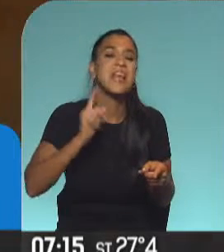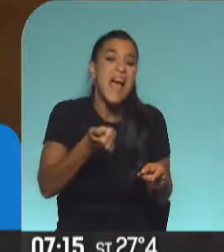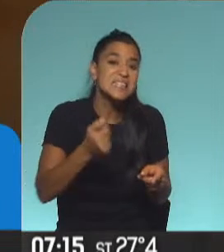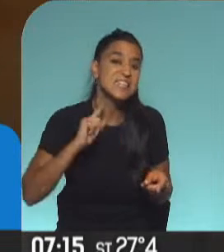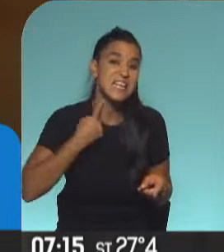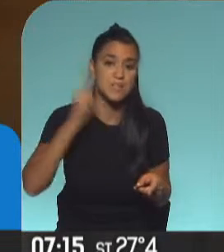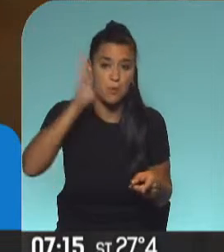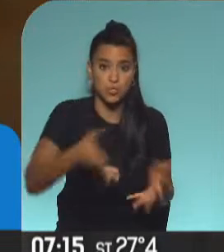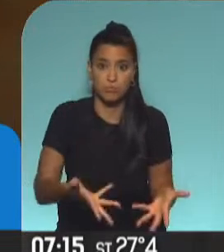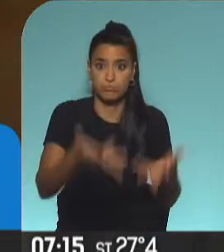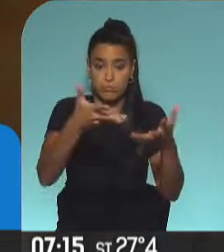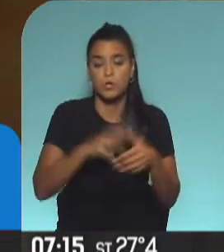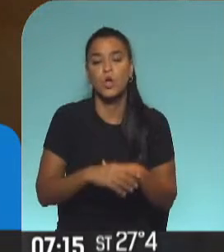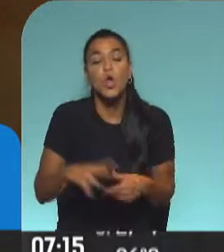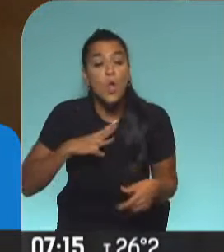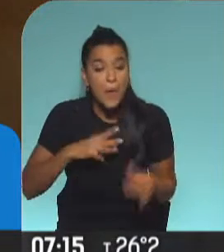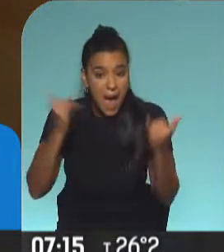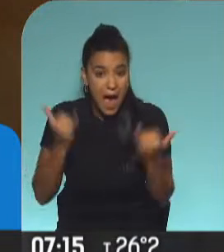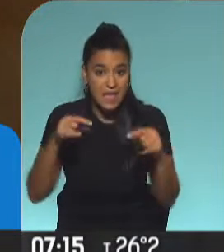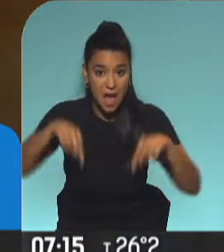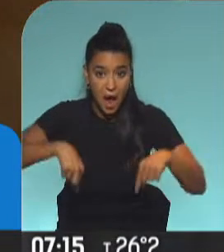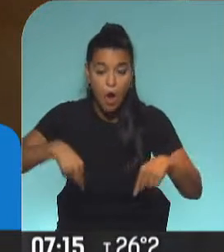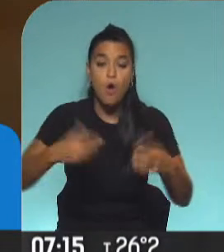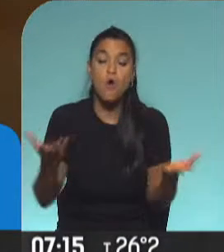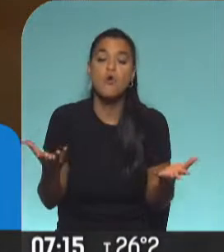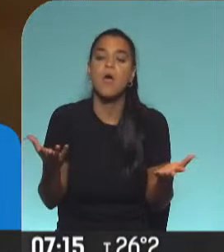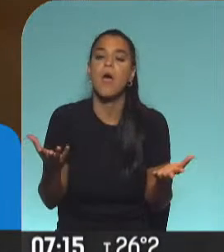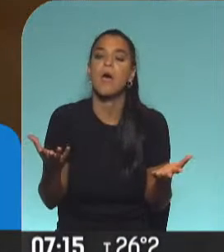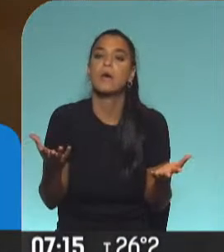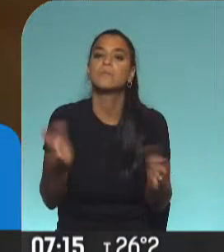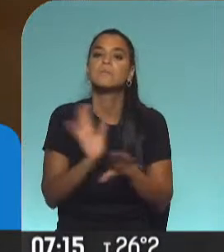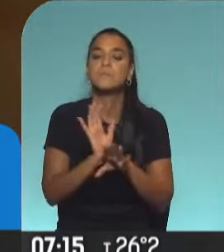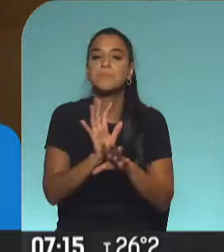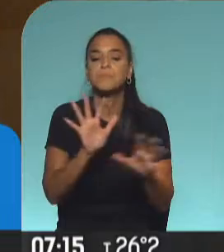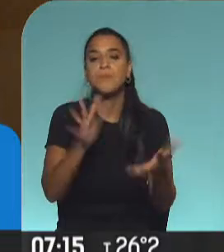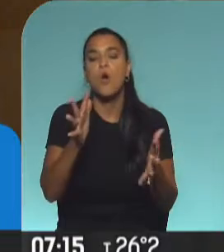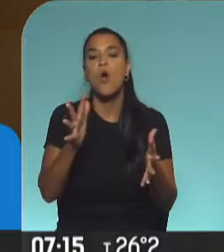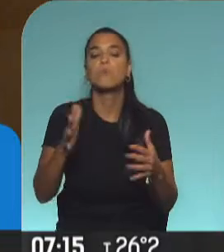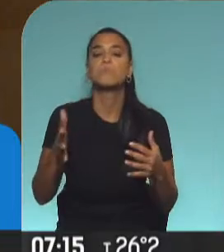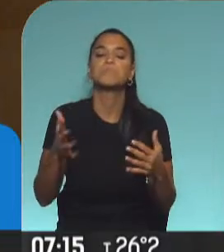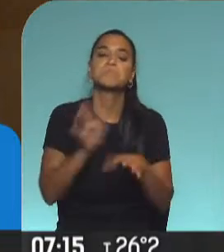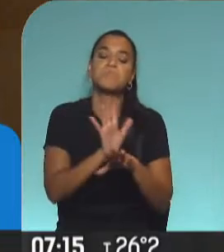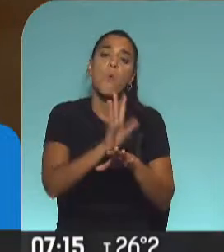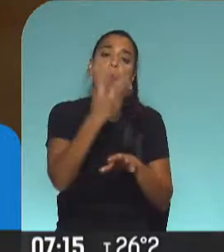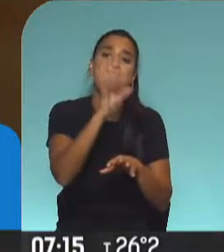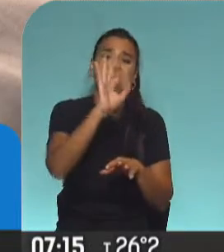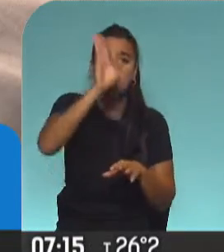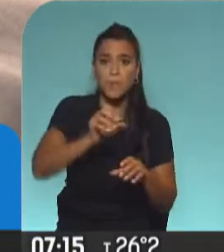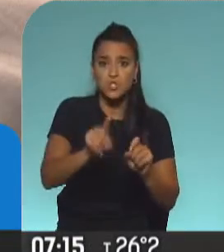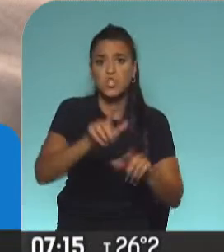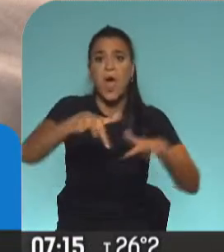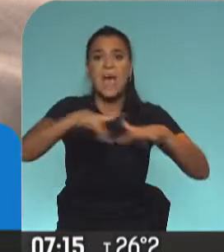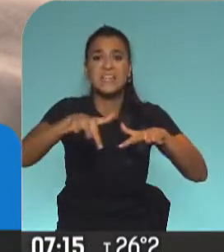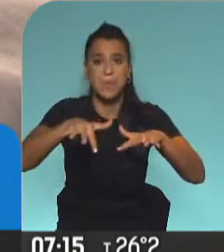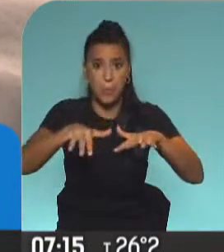casi un 13%. Todavía existe una capacidad ociosa de aproximadamente un 40%, con lo cual, en